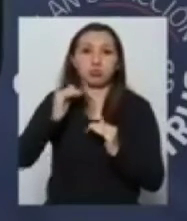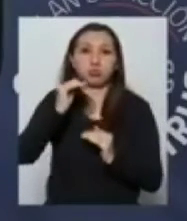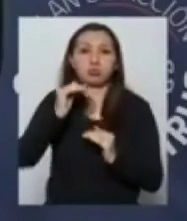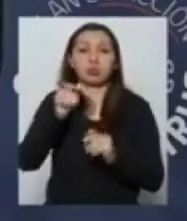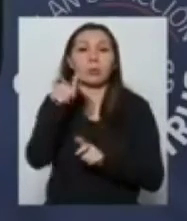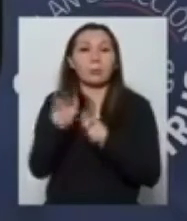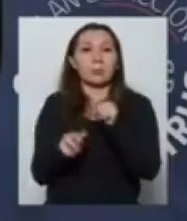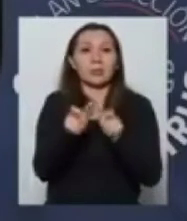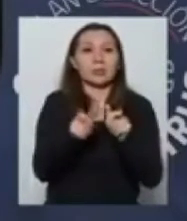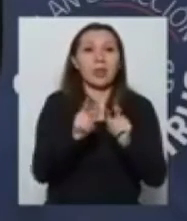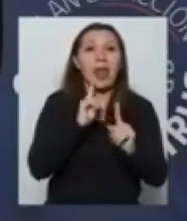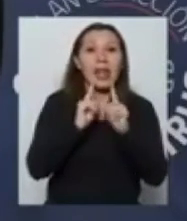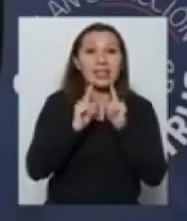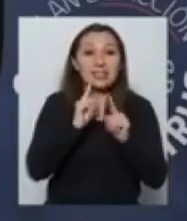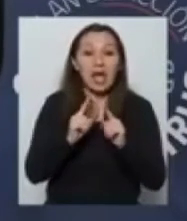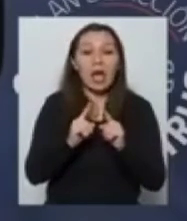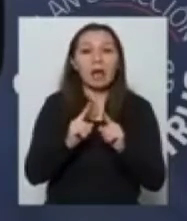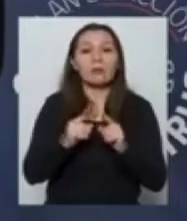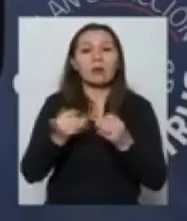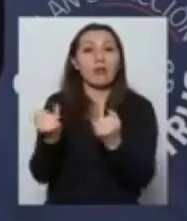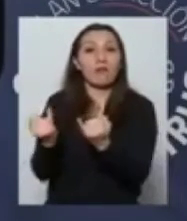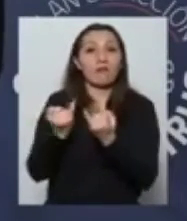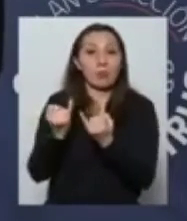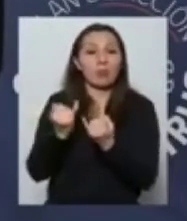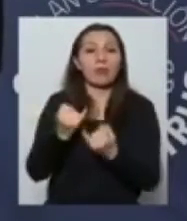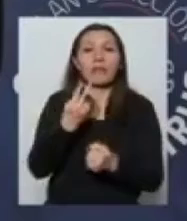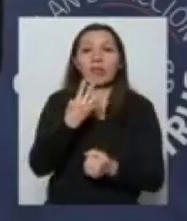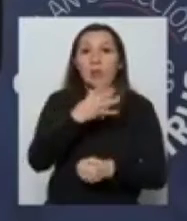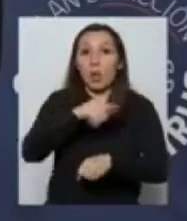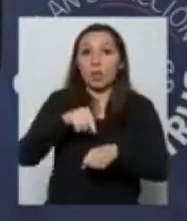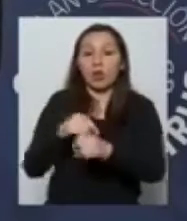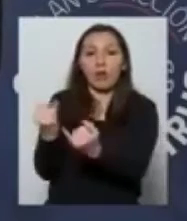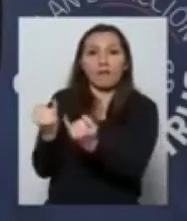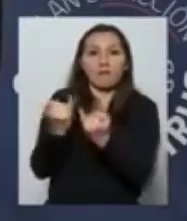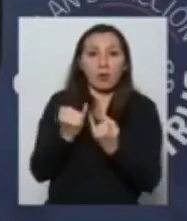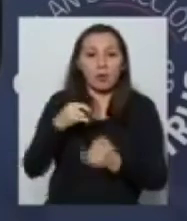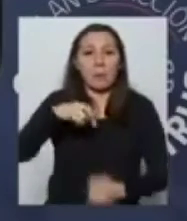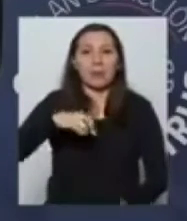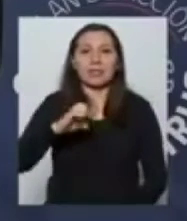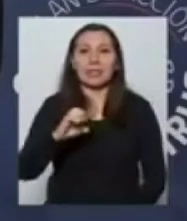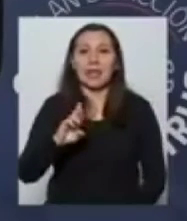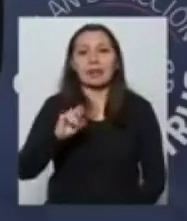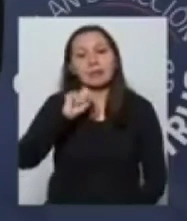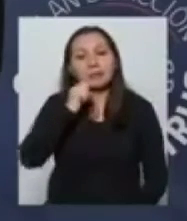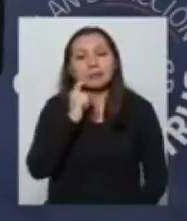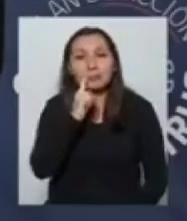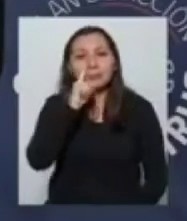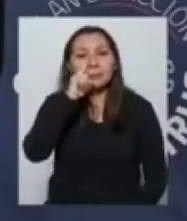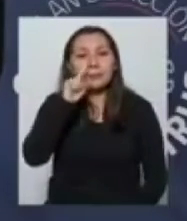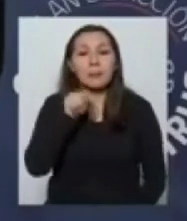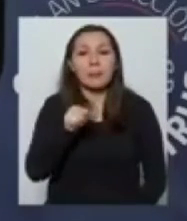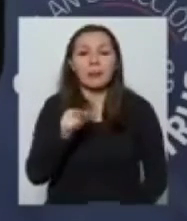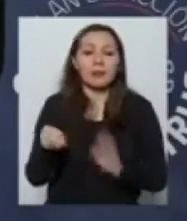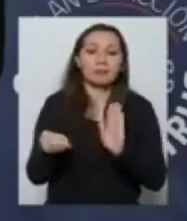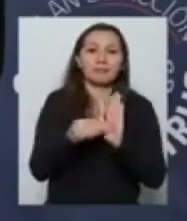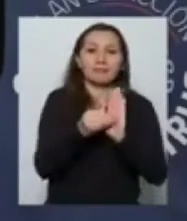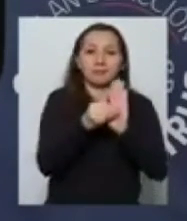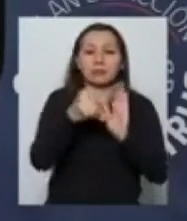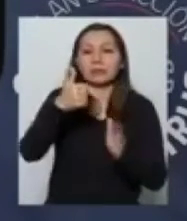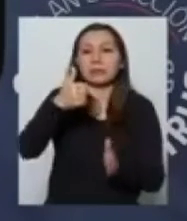de los exámenes informados cada 24 horas de PCR, que suman